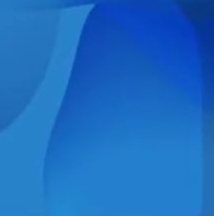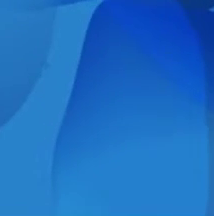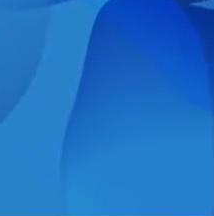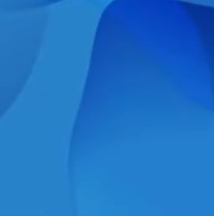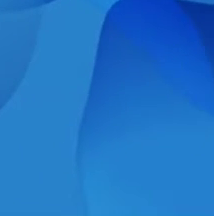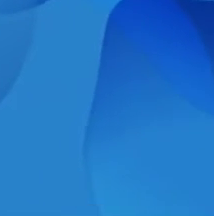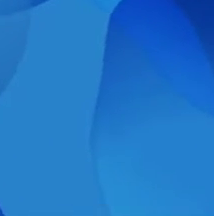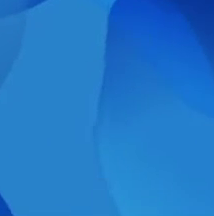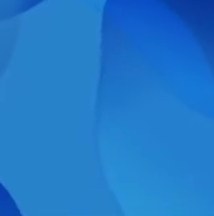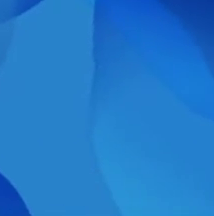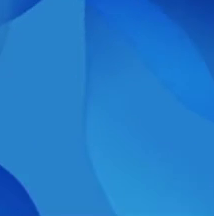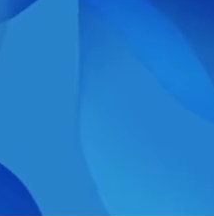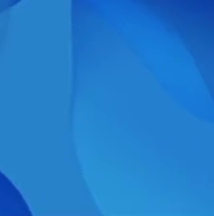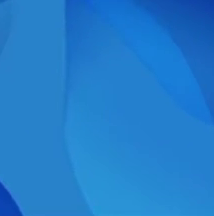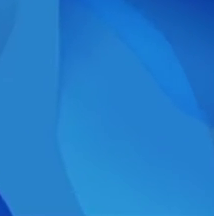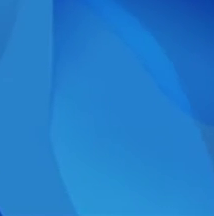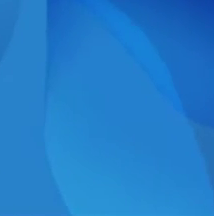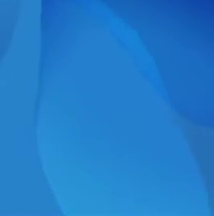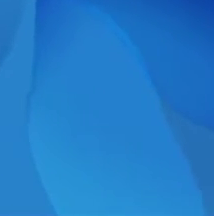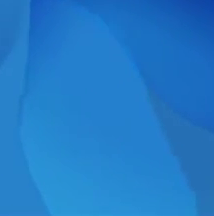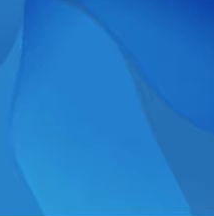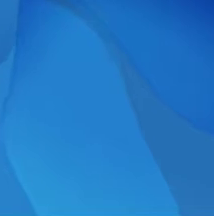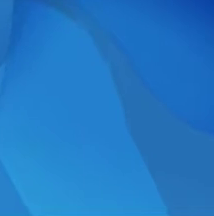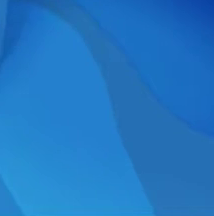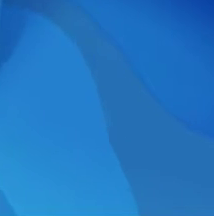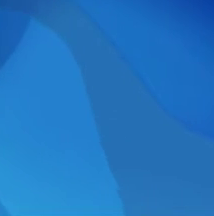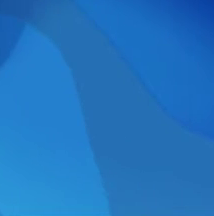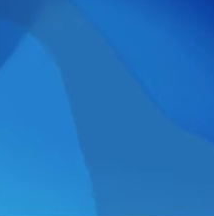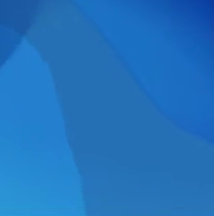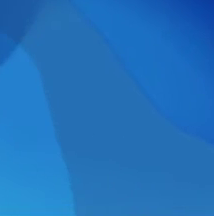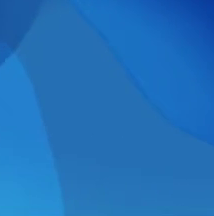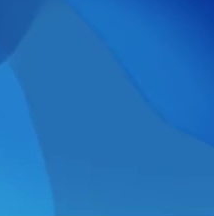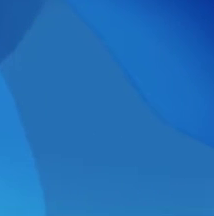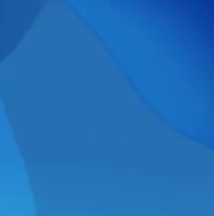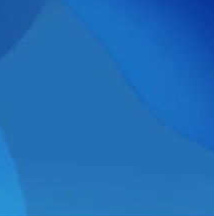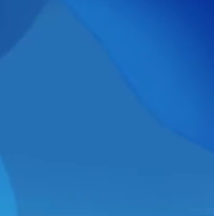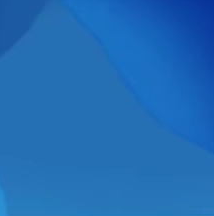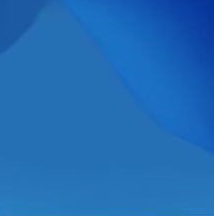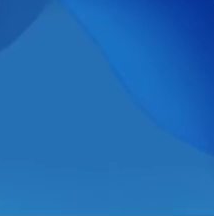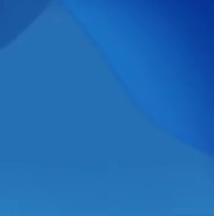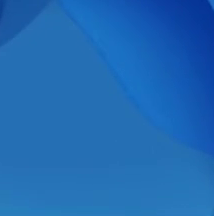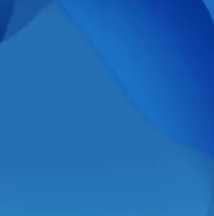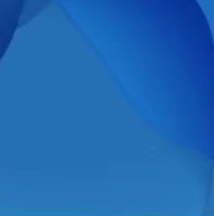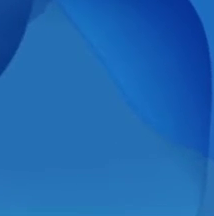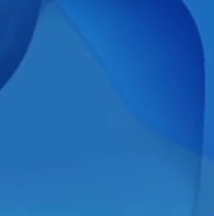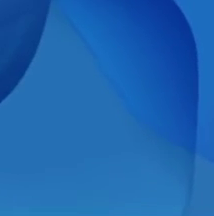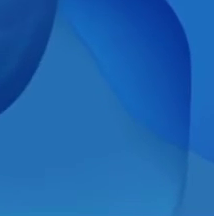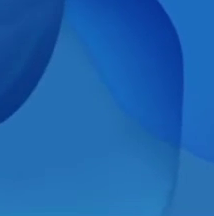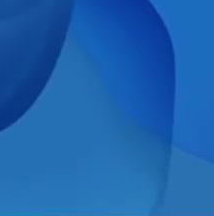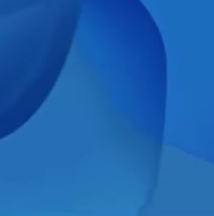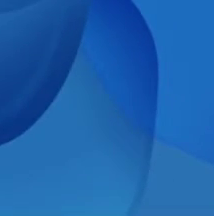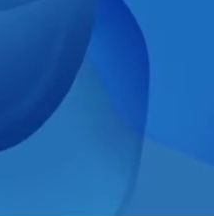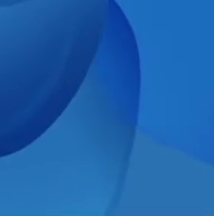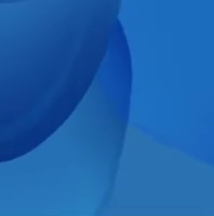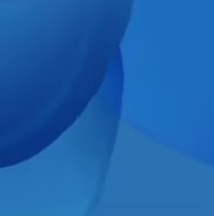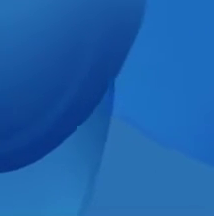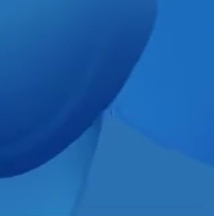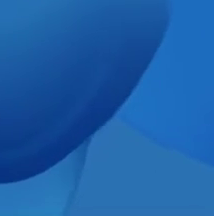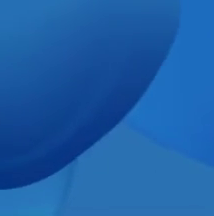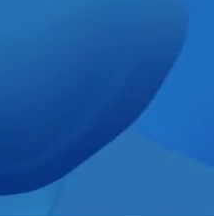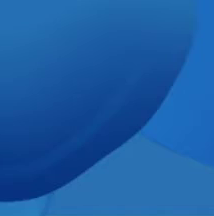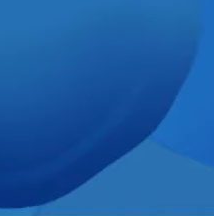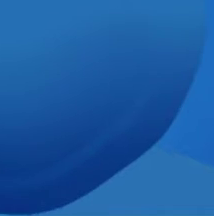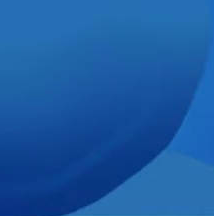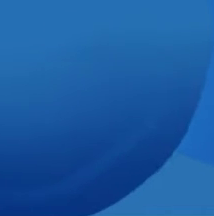Las oraciones exclamativas usan signos de admiración. Se escriben al inicio y al final de una oración o palabra. Se